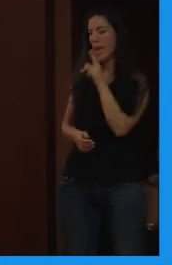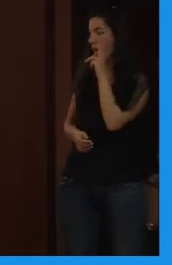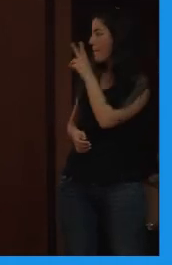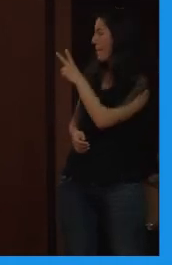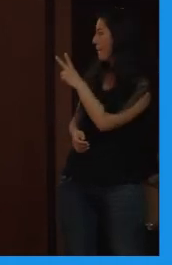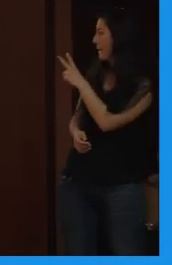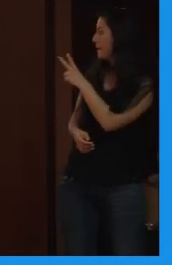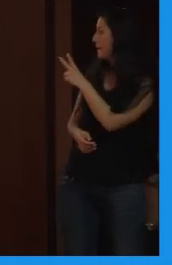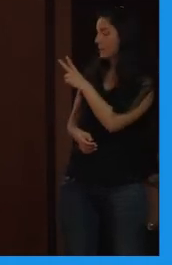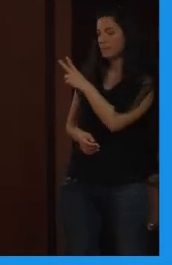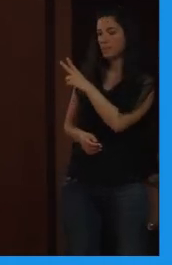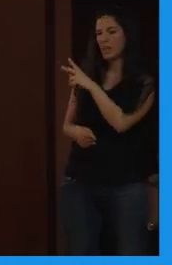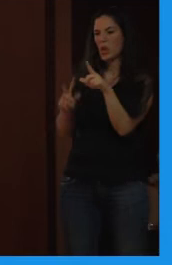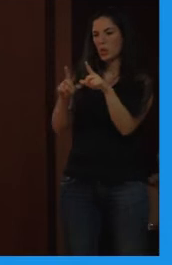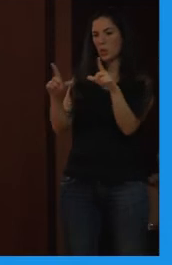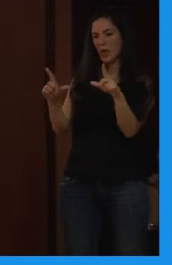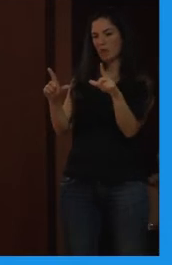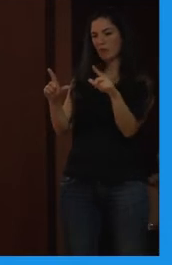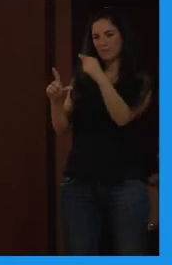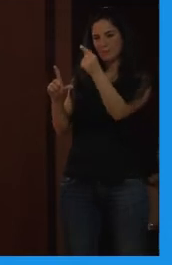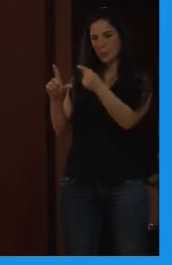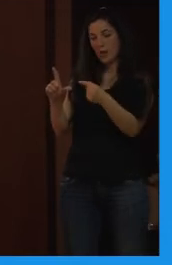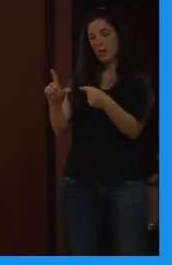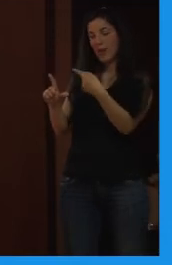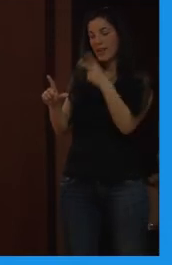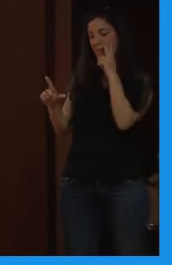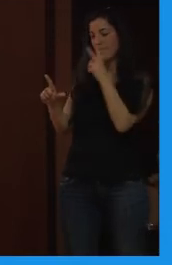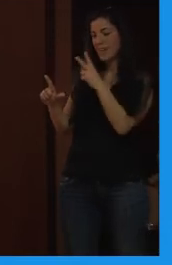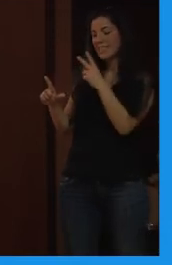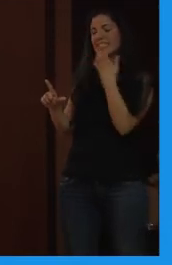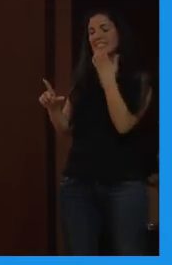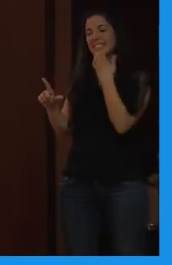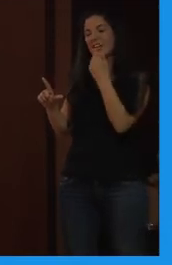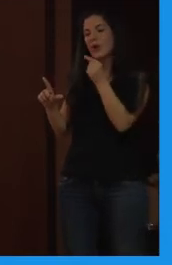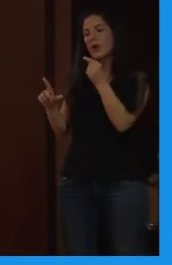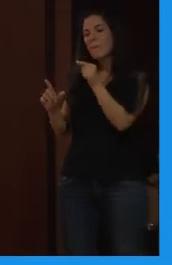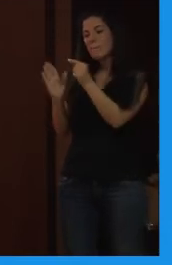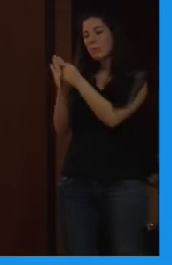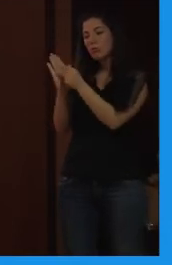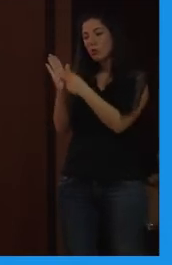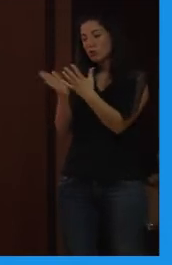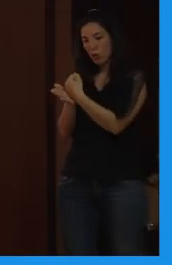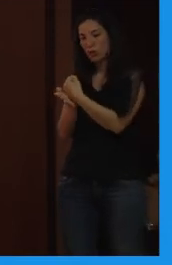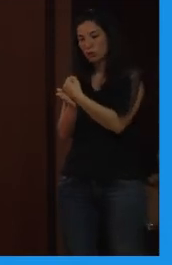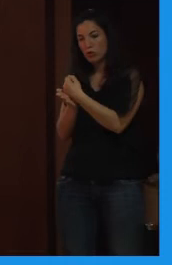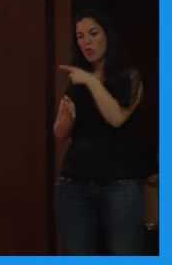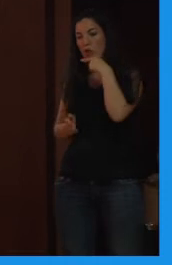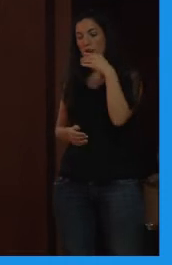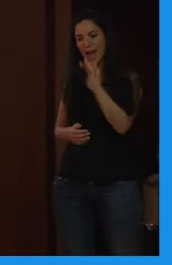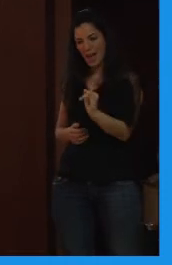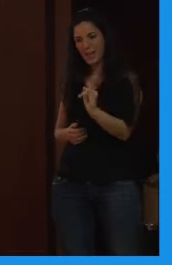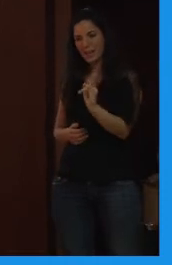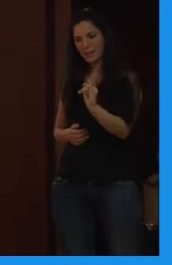las 3 gracias. Si en 11 de esos 18 puntos o más aparece dolor, un